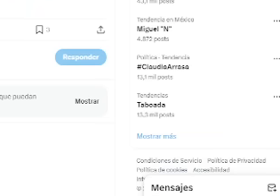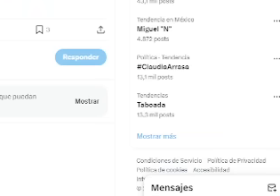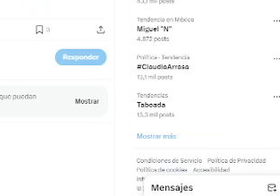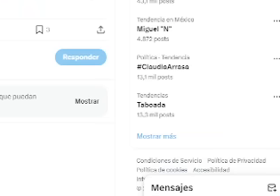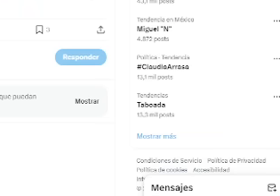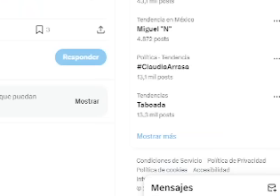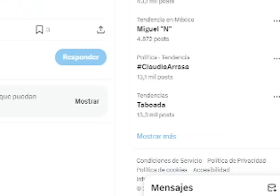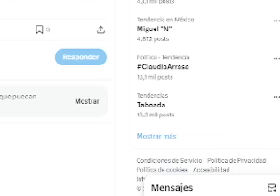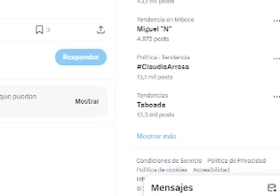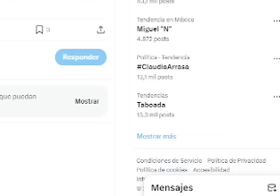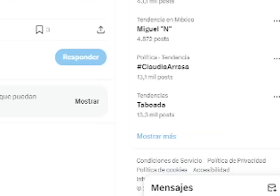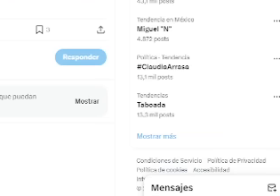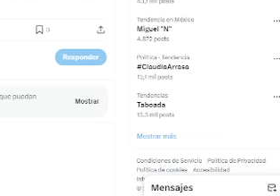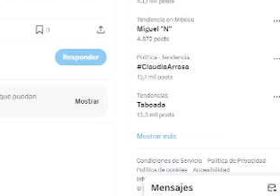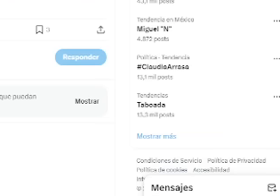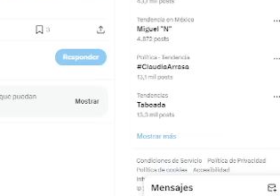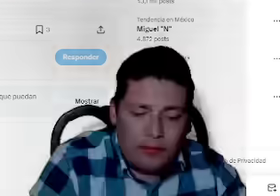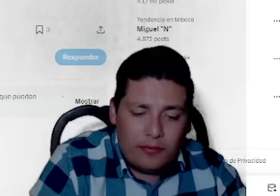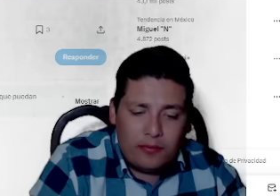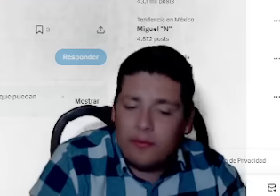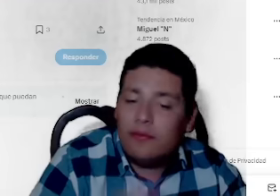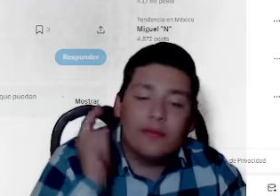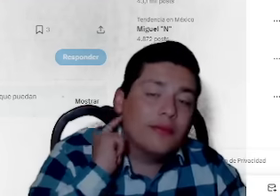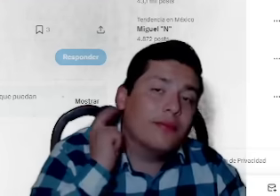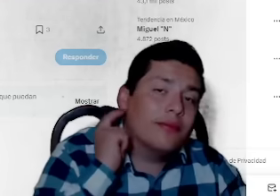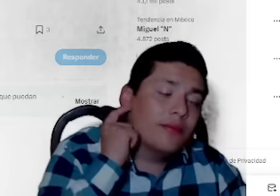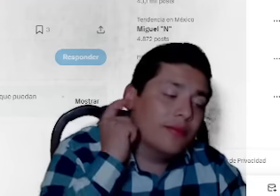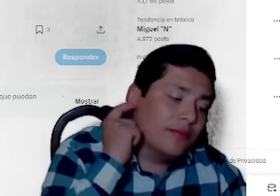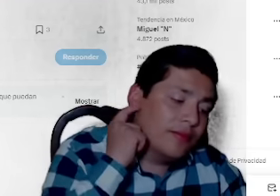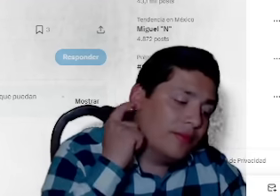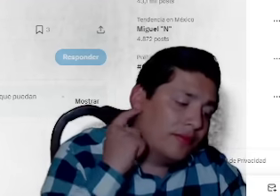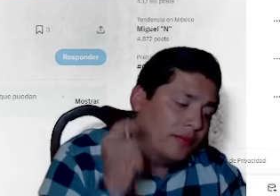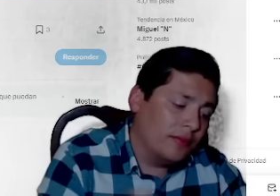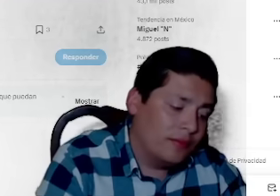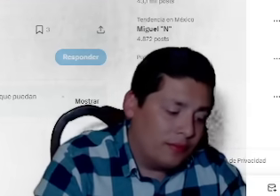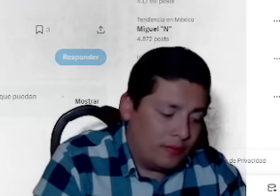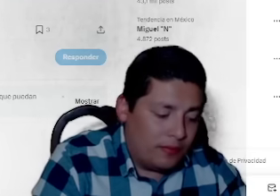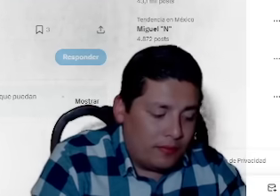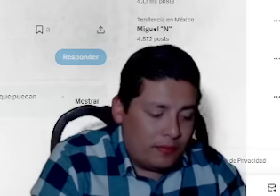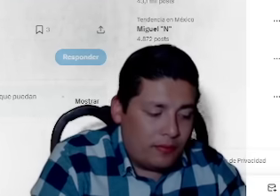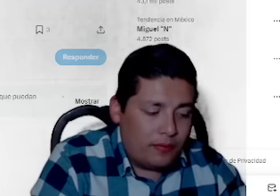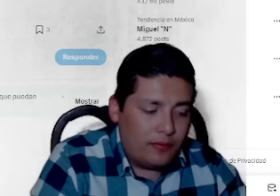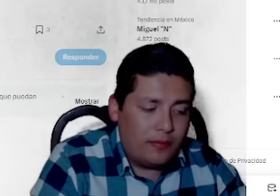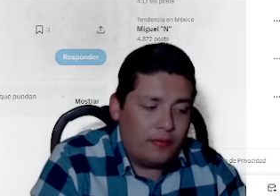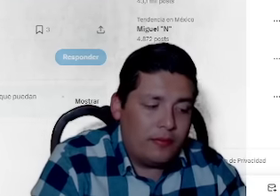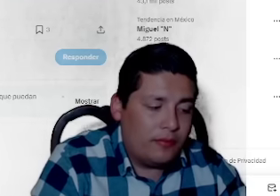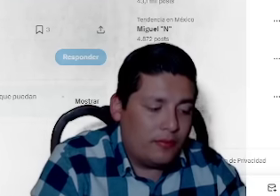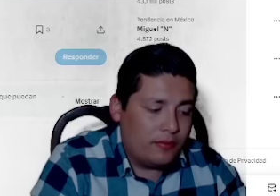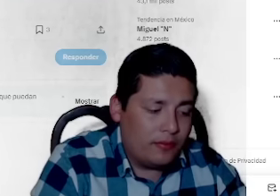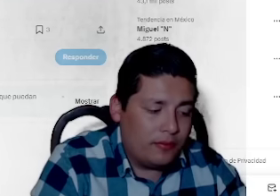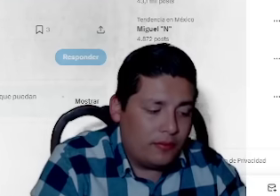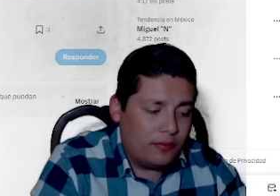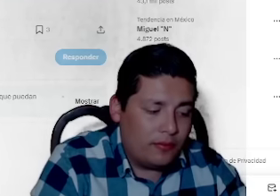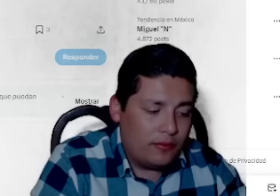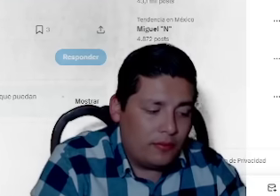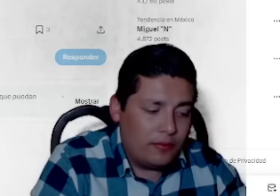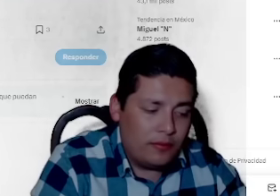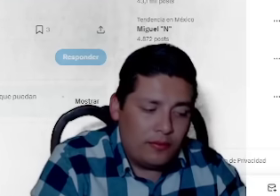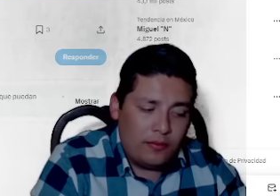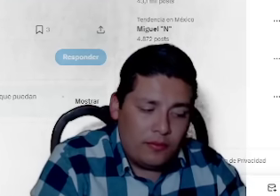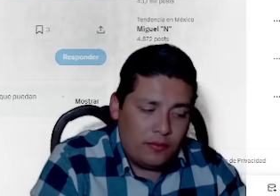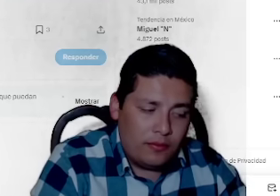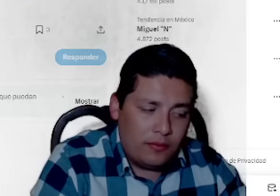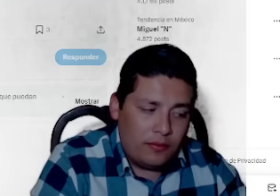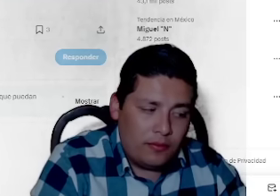Una vez más el presidente Andrés Manuel López Obrador montó en cólera. Ahora porque no le gustó que Fuerza Informativa Azteca alertara